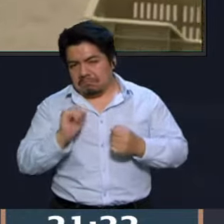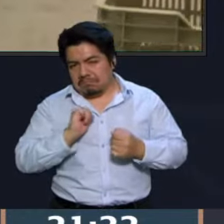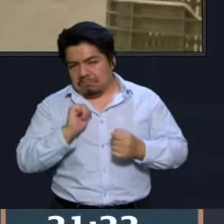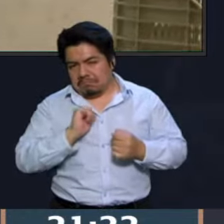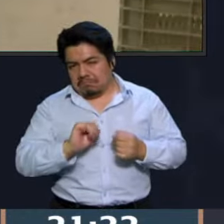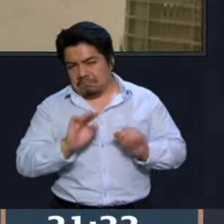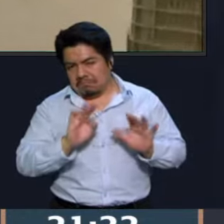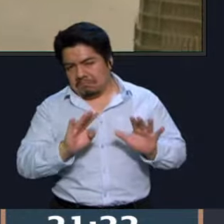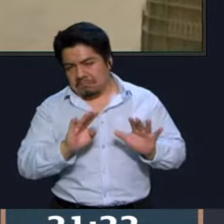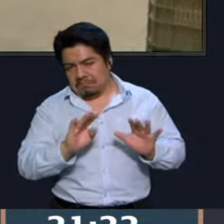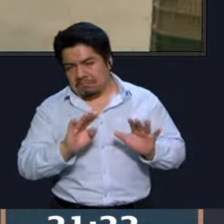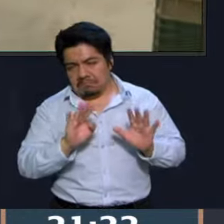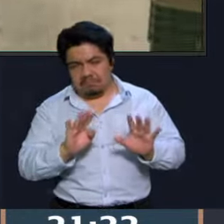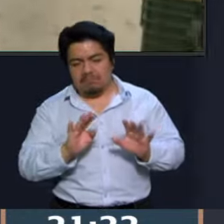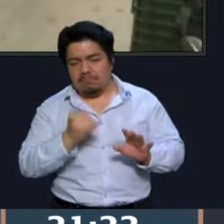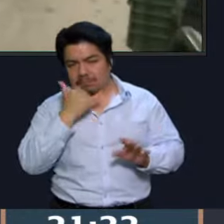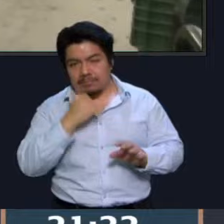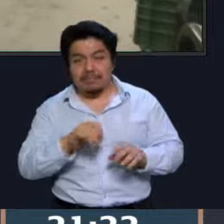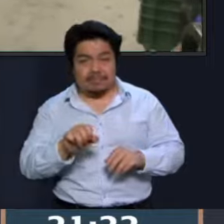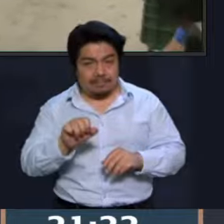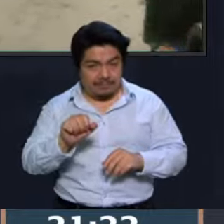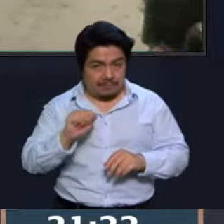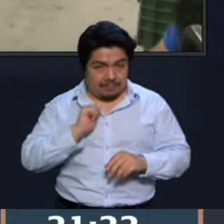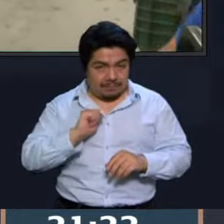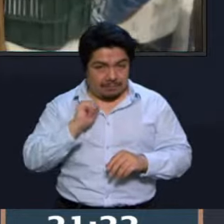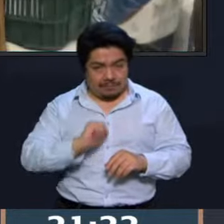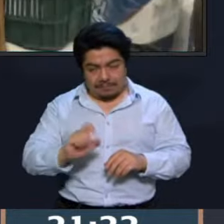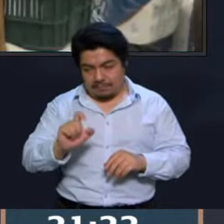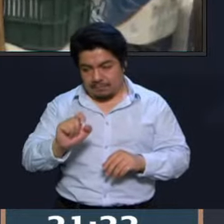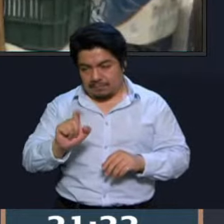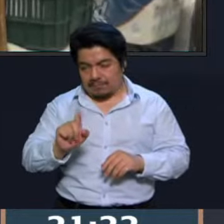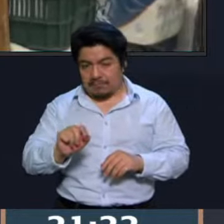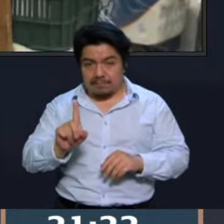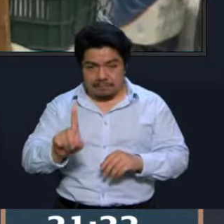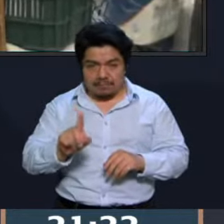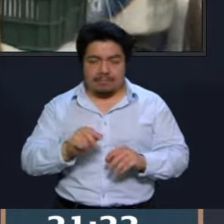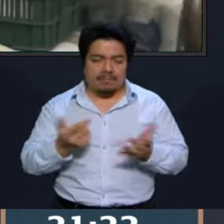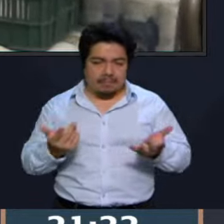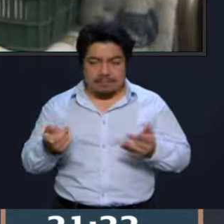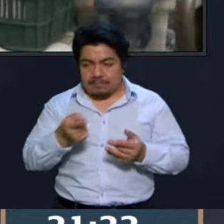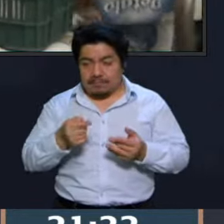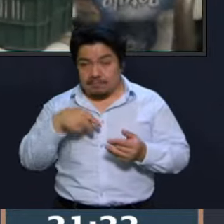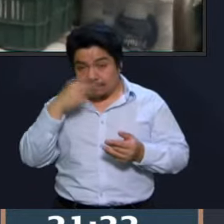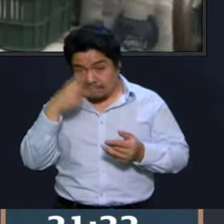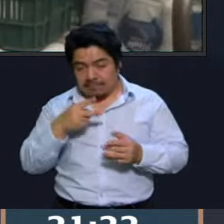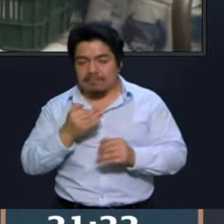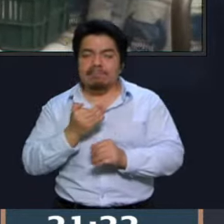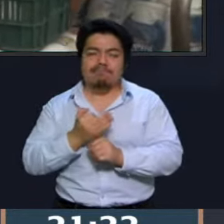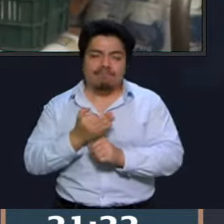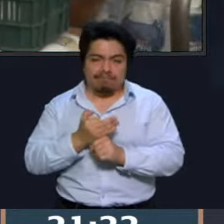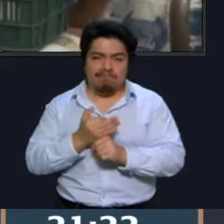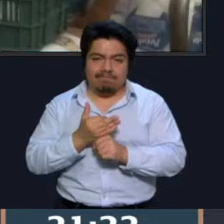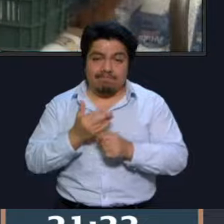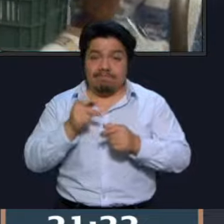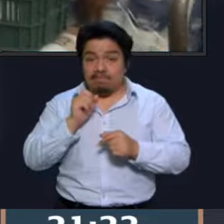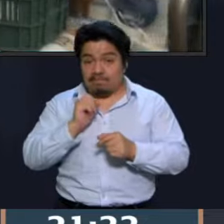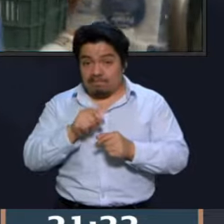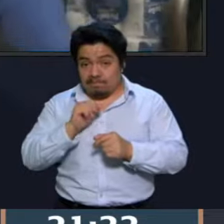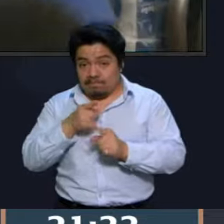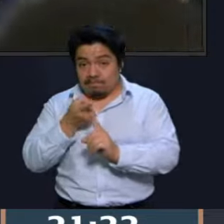XIX, del siglo XX, XXI. Es decir, estos mexicanos de hoy no somos los